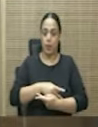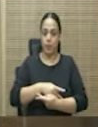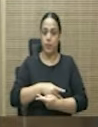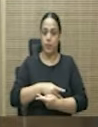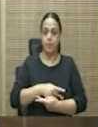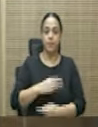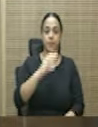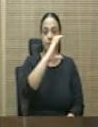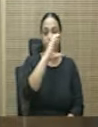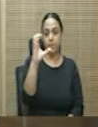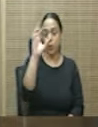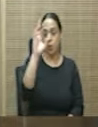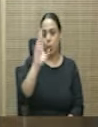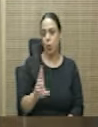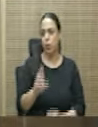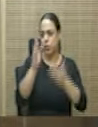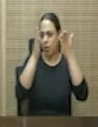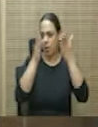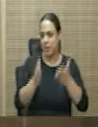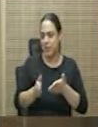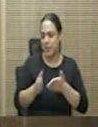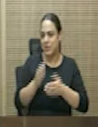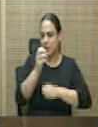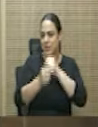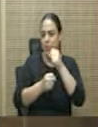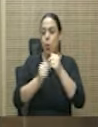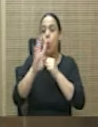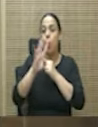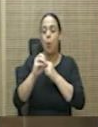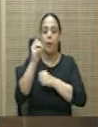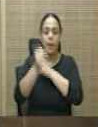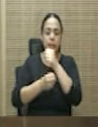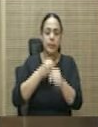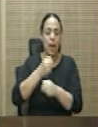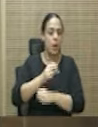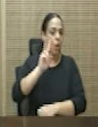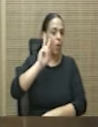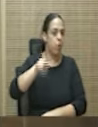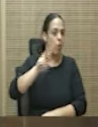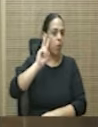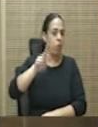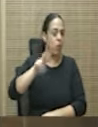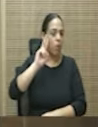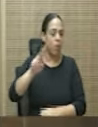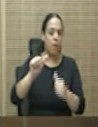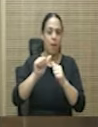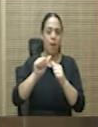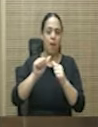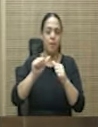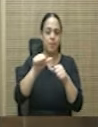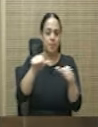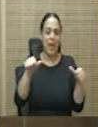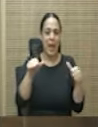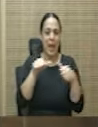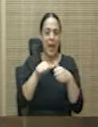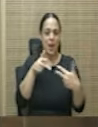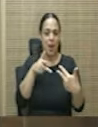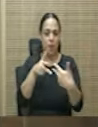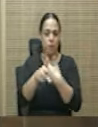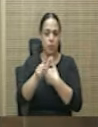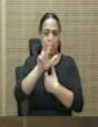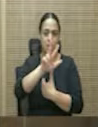costarricenses durante 40 años tanta negligencia a la atención de este sector de la ruta 32 desde que inició su